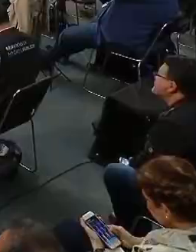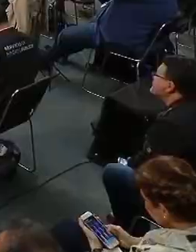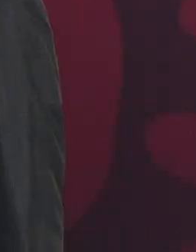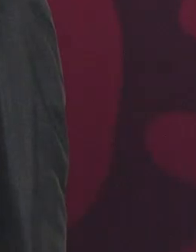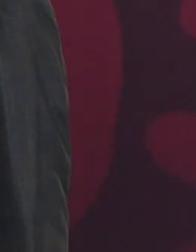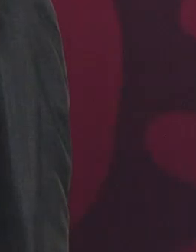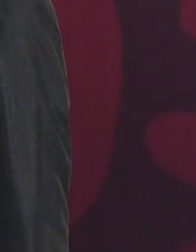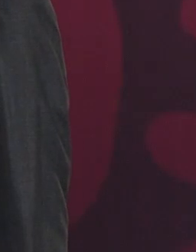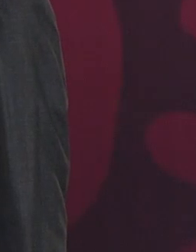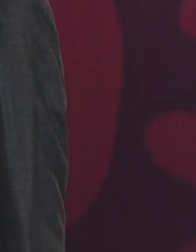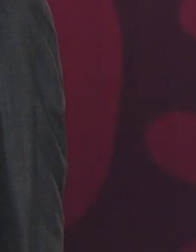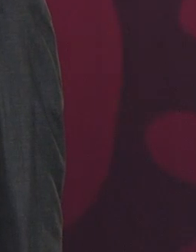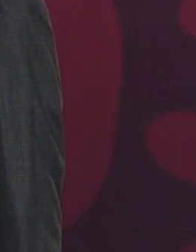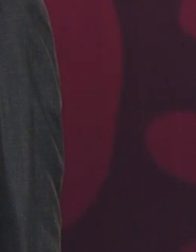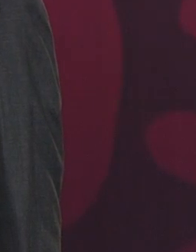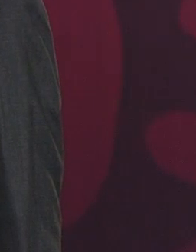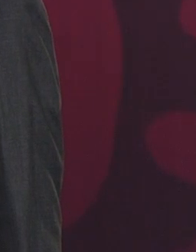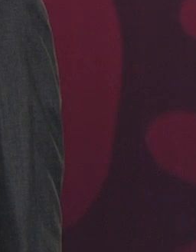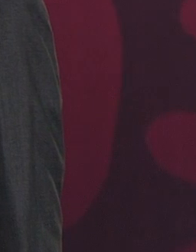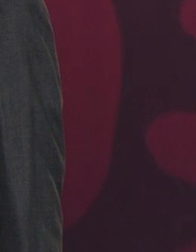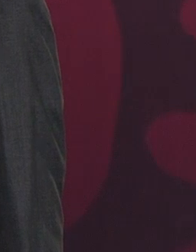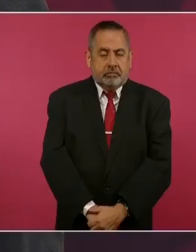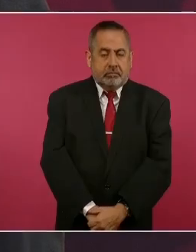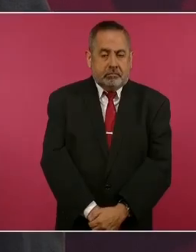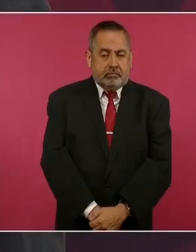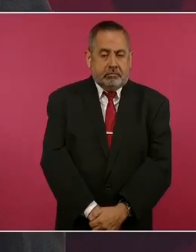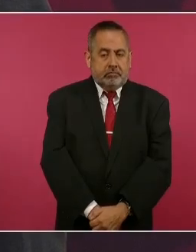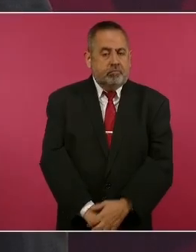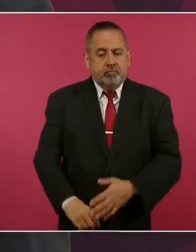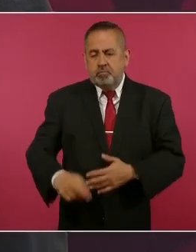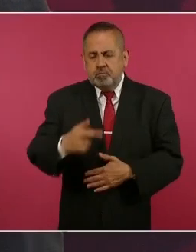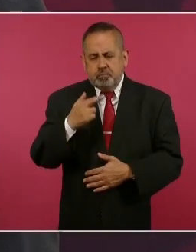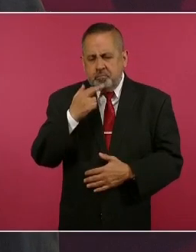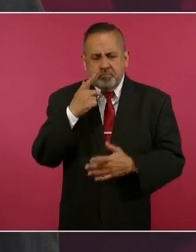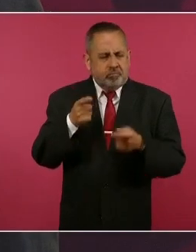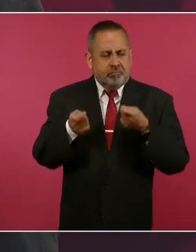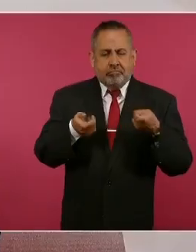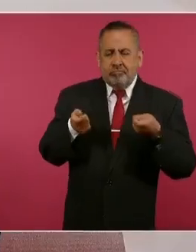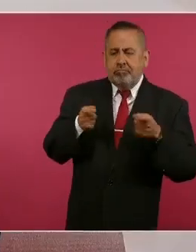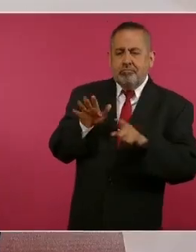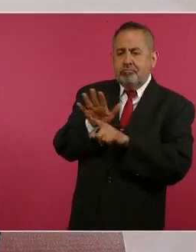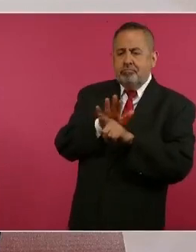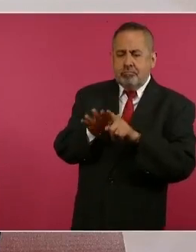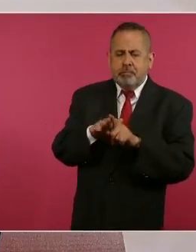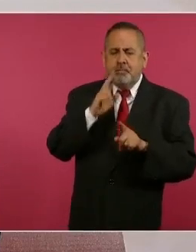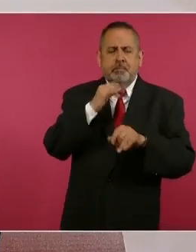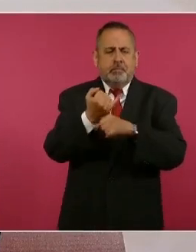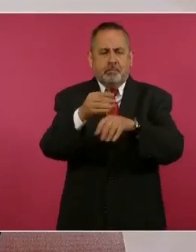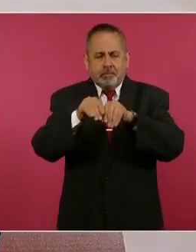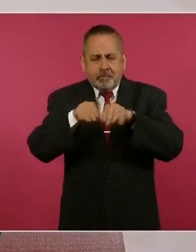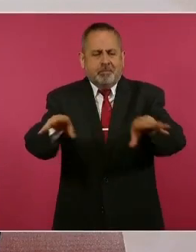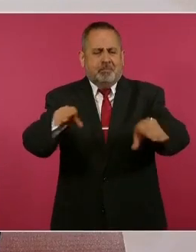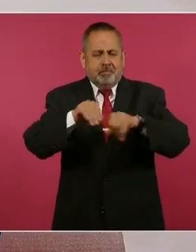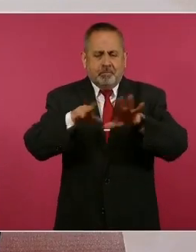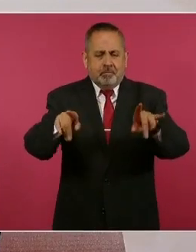para enfrentar la manipulación es la información.